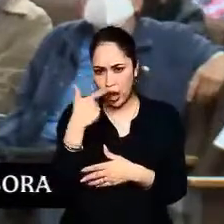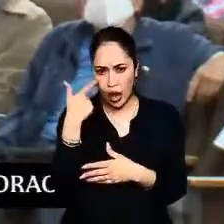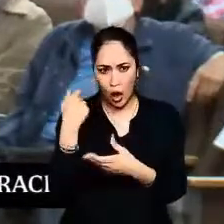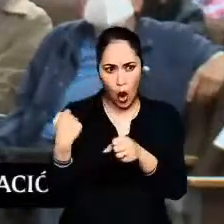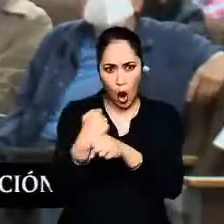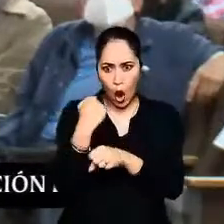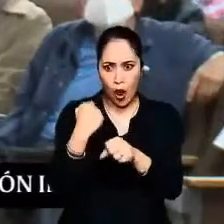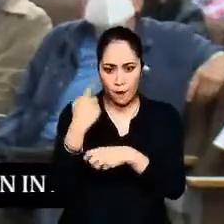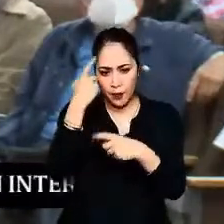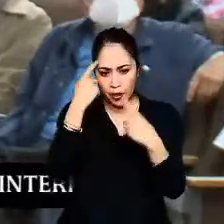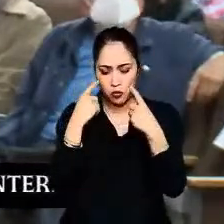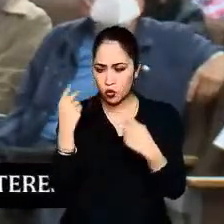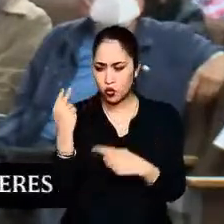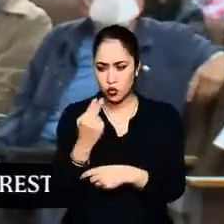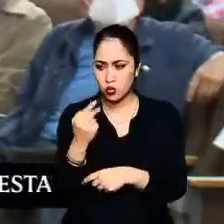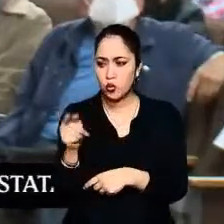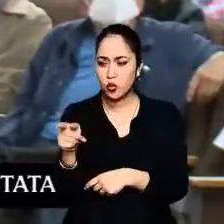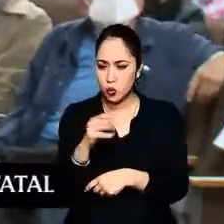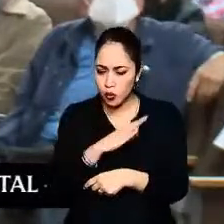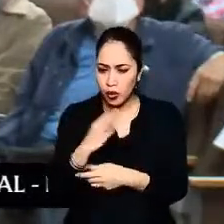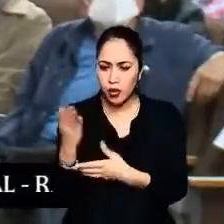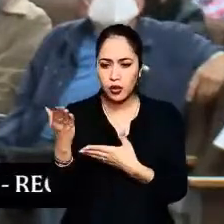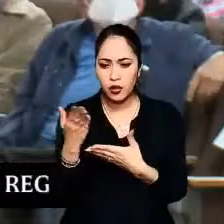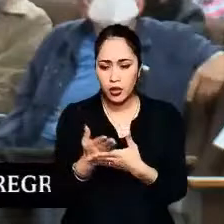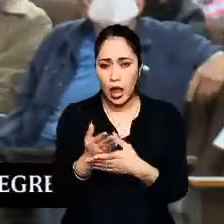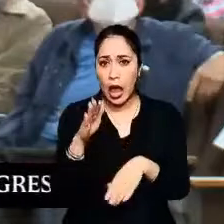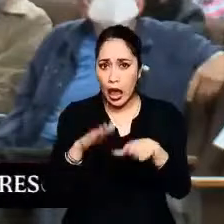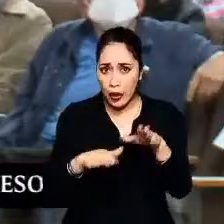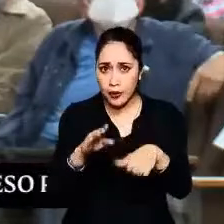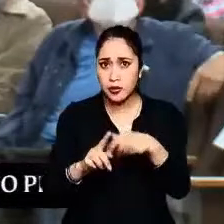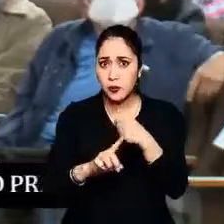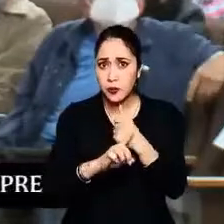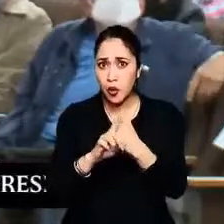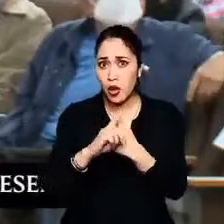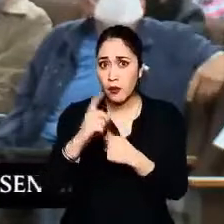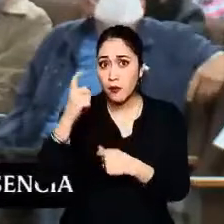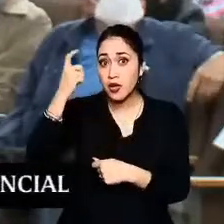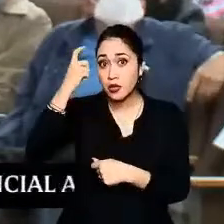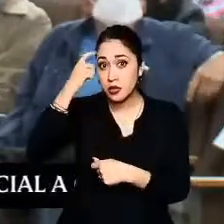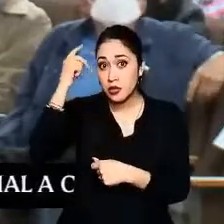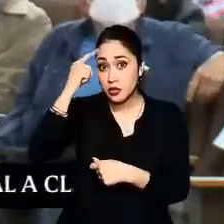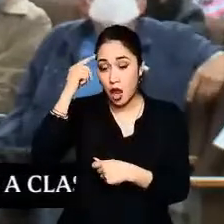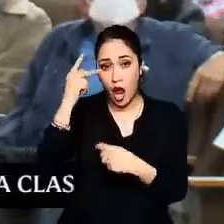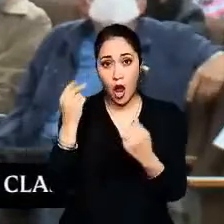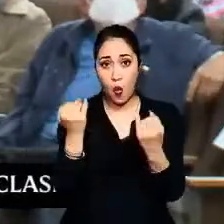aquí, no, es por razones de violencia psicológica, que es tan mala como la otra.